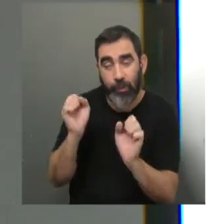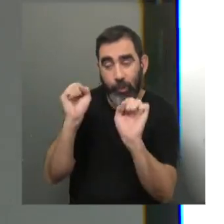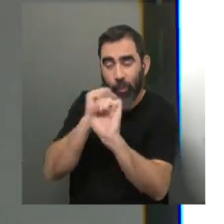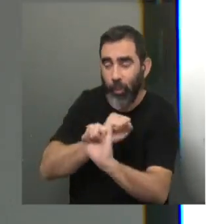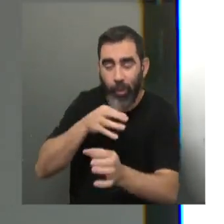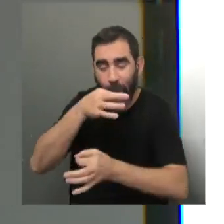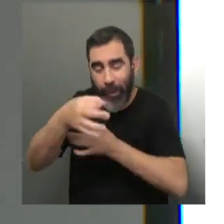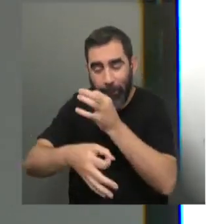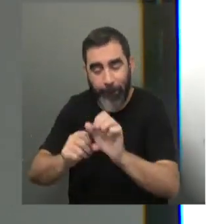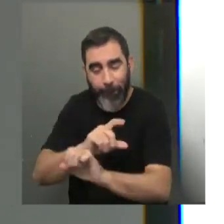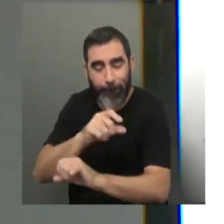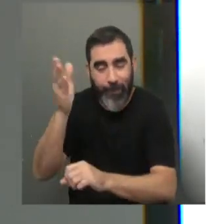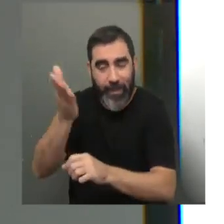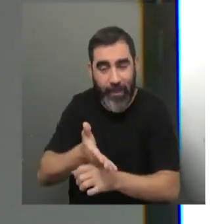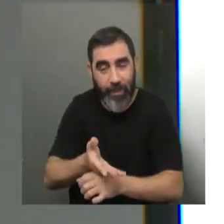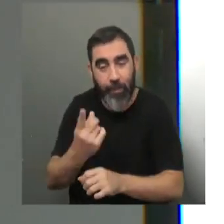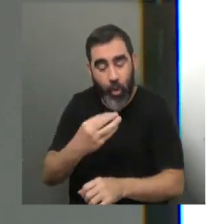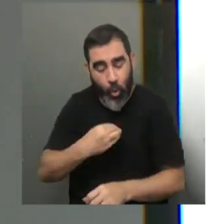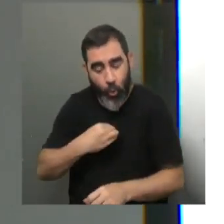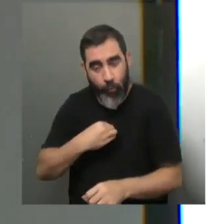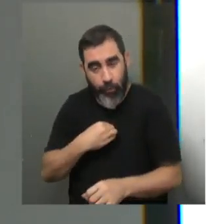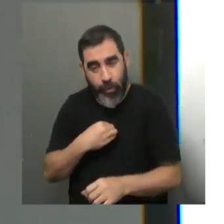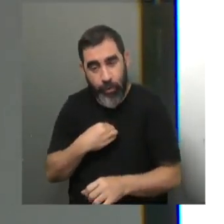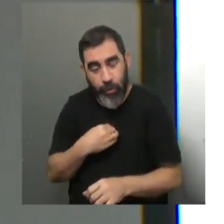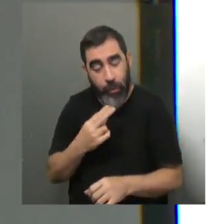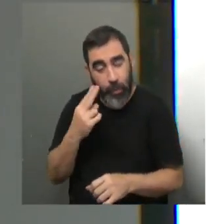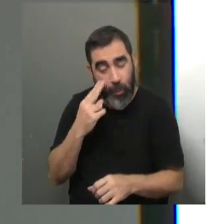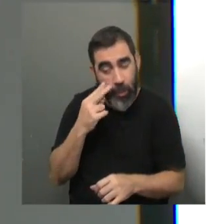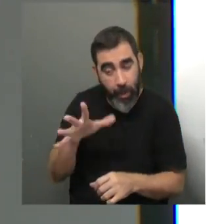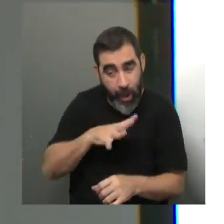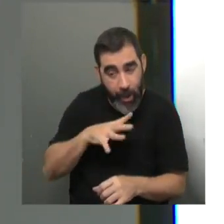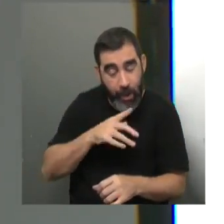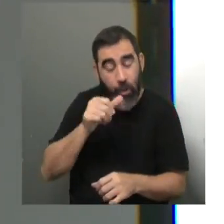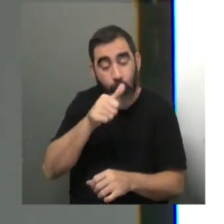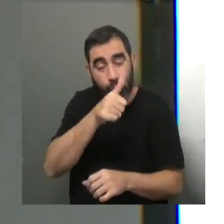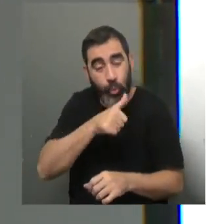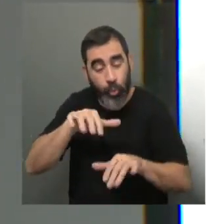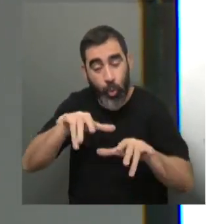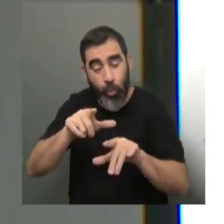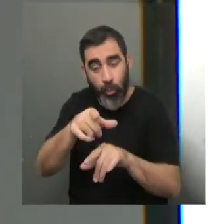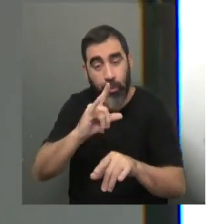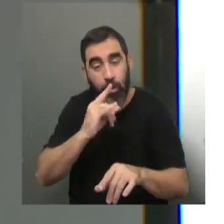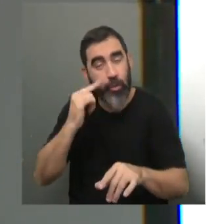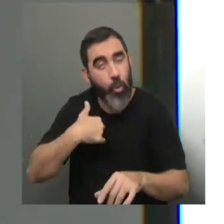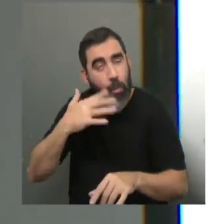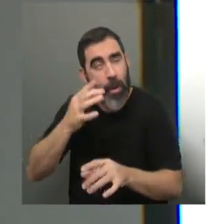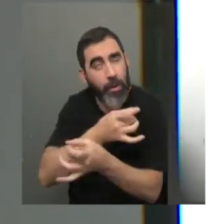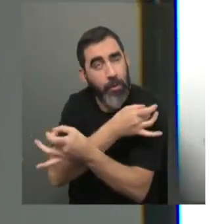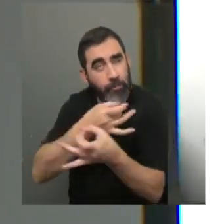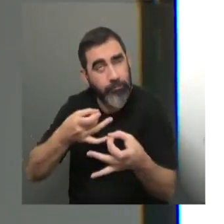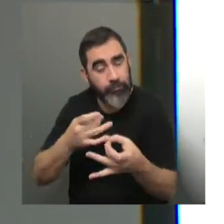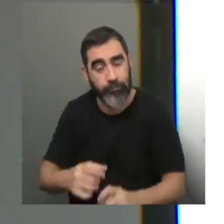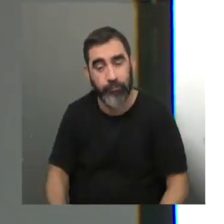bien, pero confío en que los huecos la computadora los va a llenar de la forma en que me imagino y quiero que los